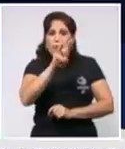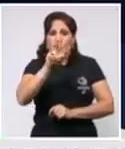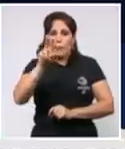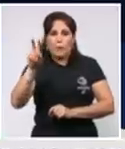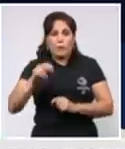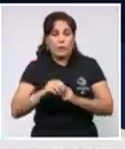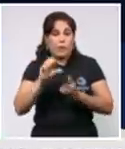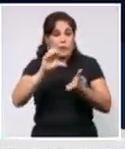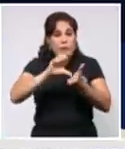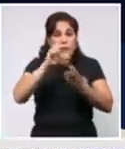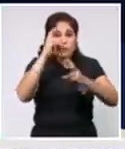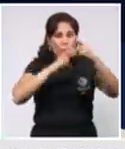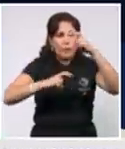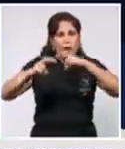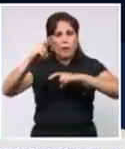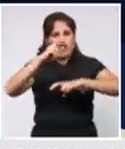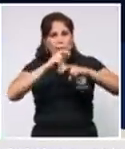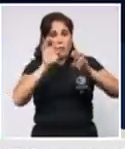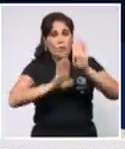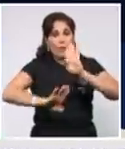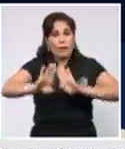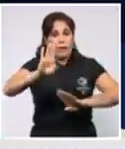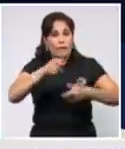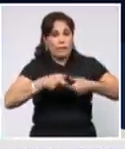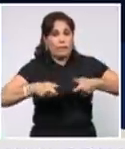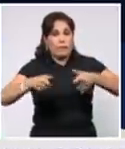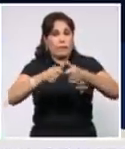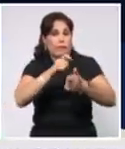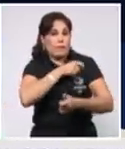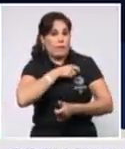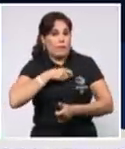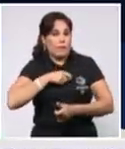Centro de Investigaciones de la Defensa Civil de nuestro país,